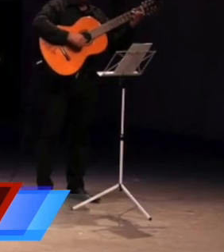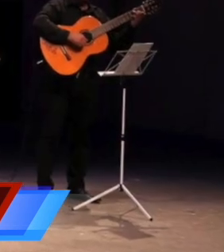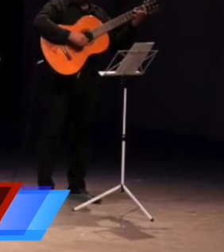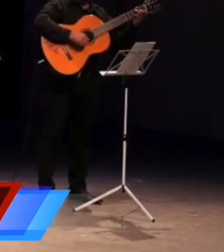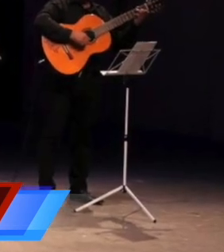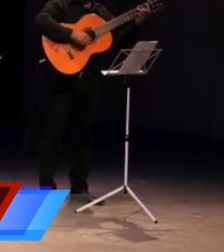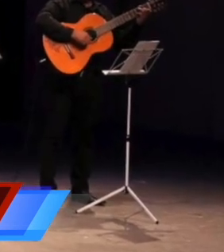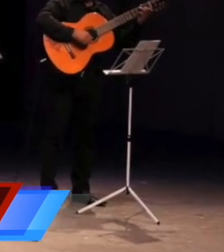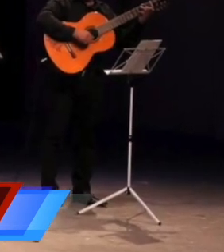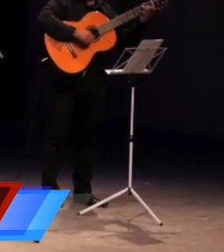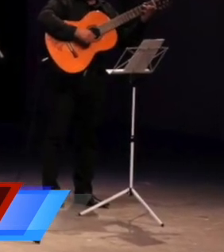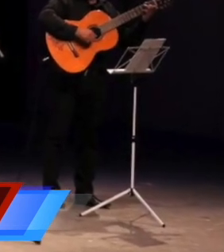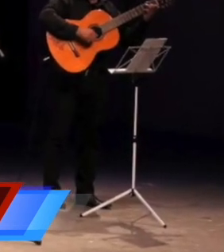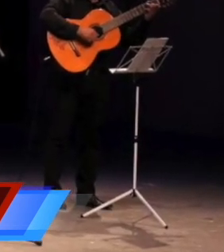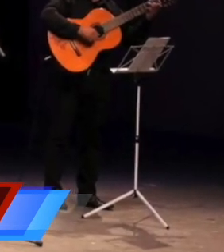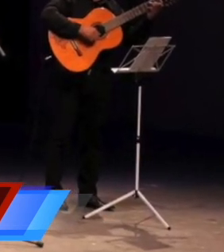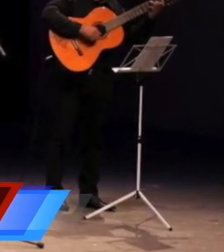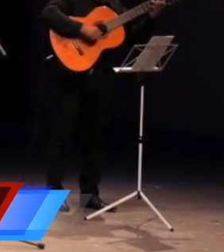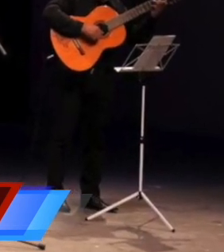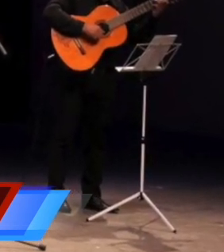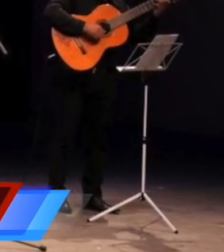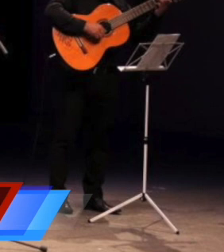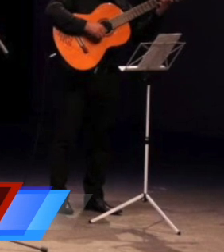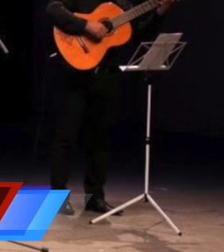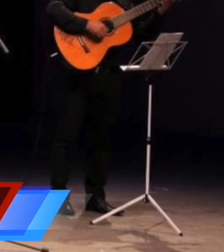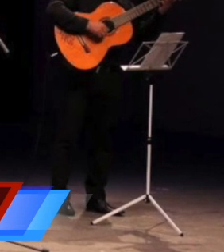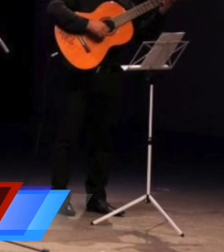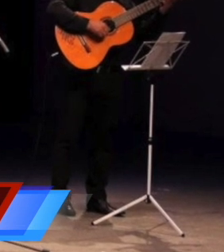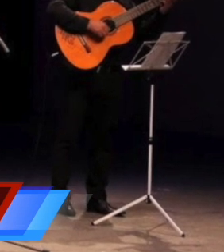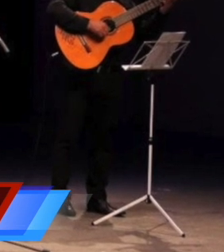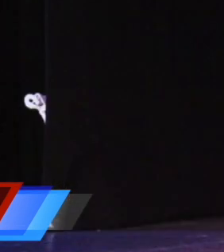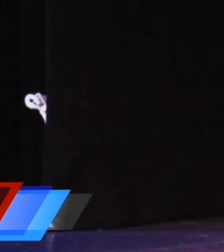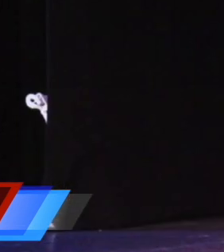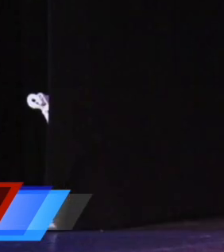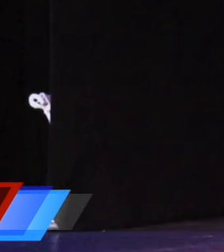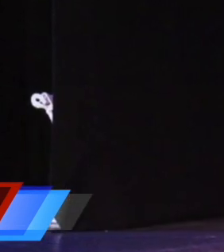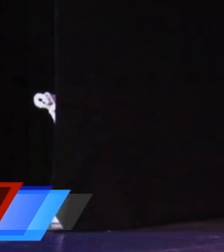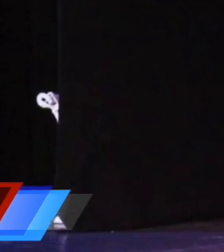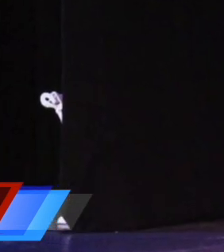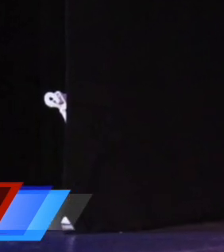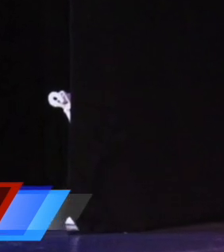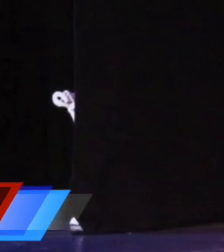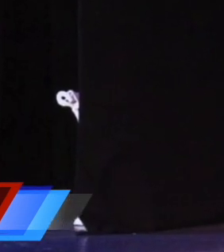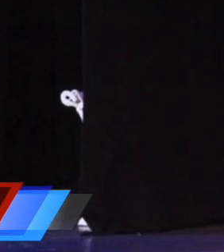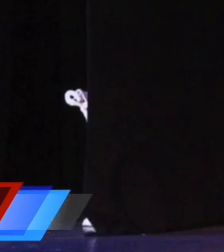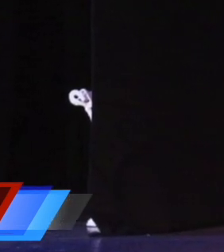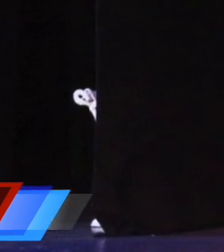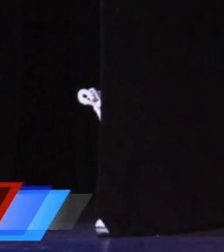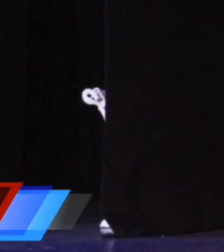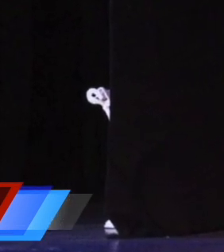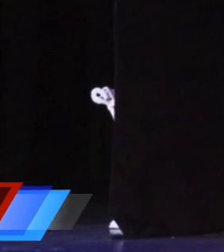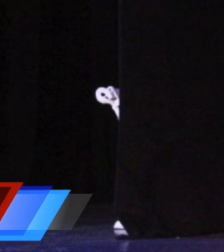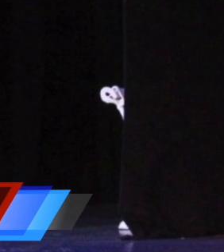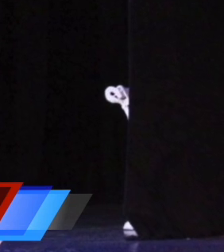106 aniversario del natalicio de Ermilo Abreu Gómez. La programación completa puede consultarse en las redes sociales de la